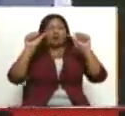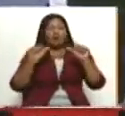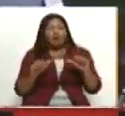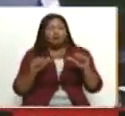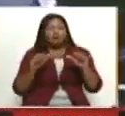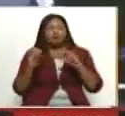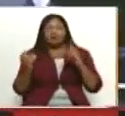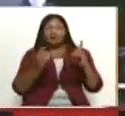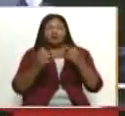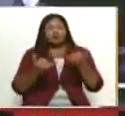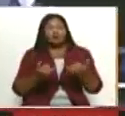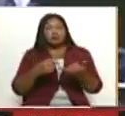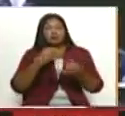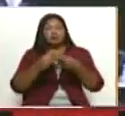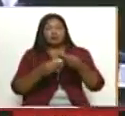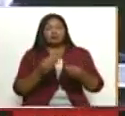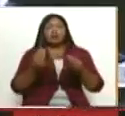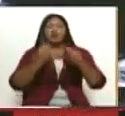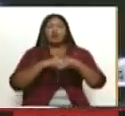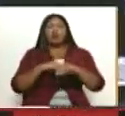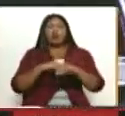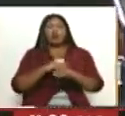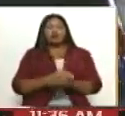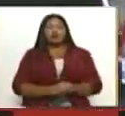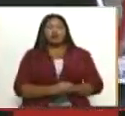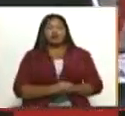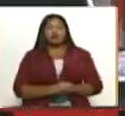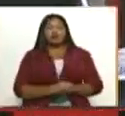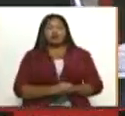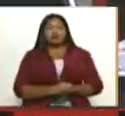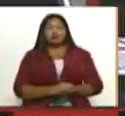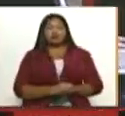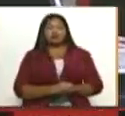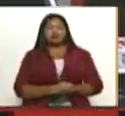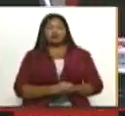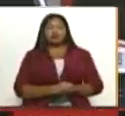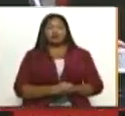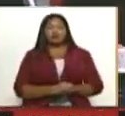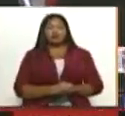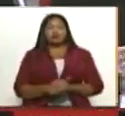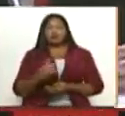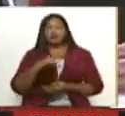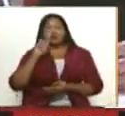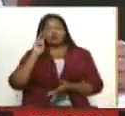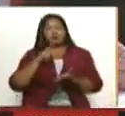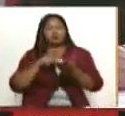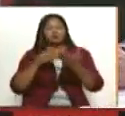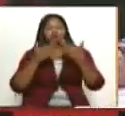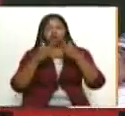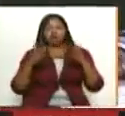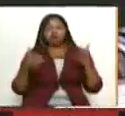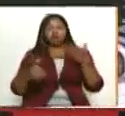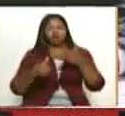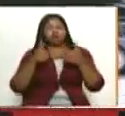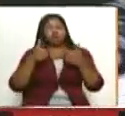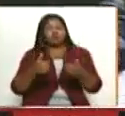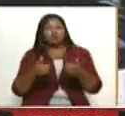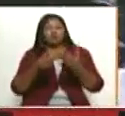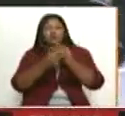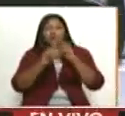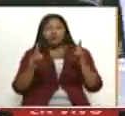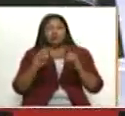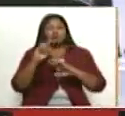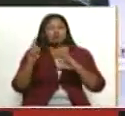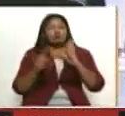diálogos consagrados en el Acuerdo de México. La participación debe ser amplia, la democracia debe ser